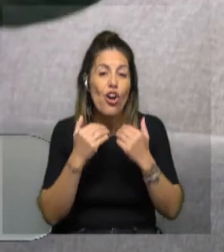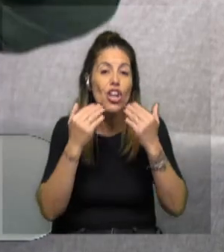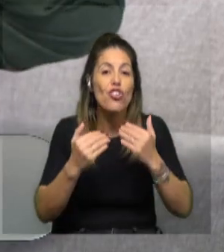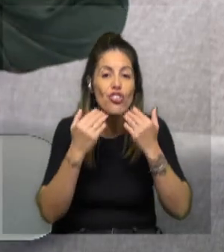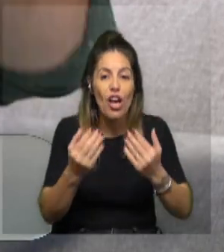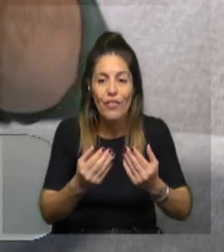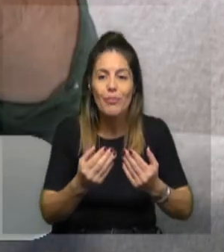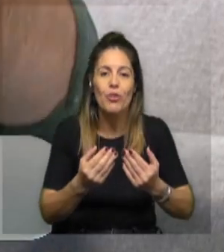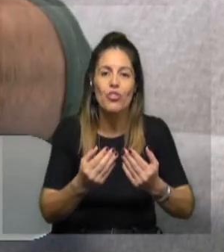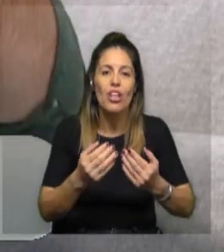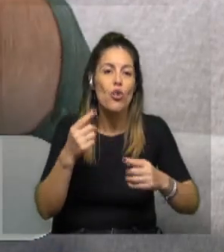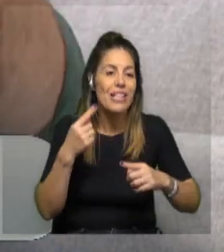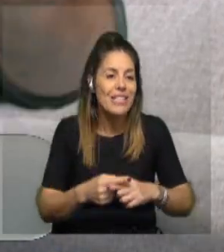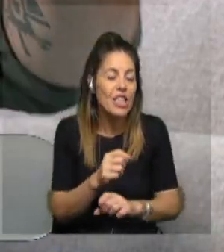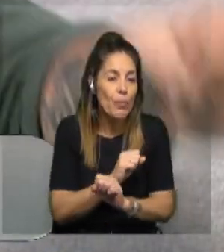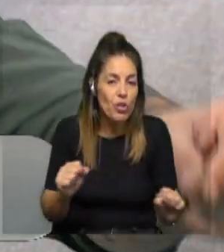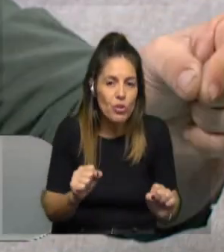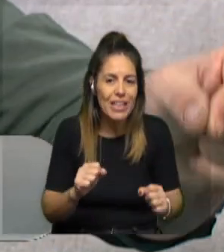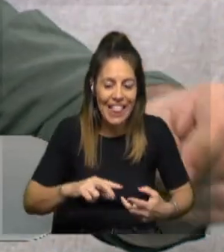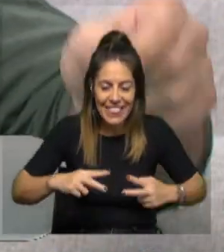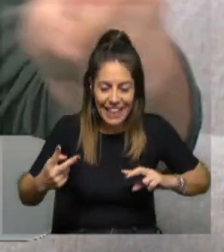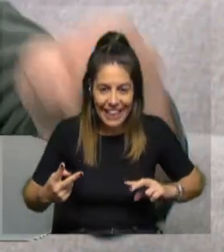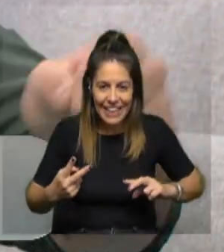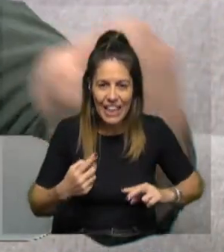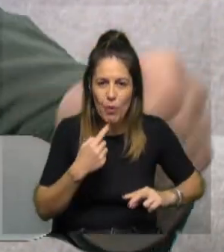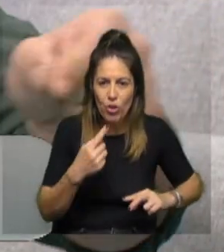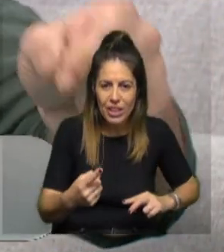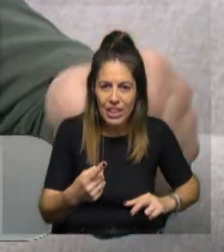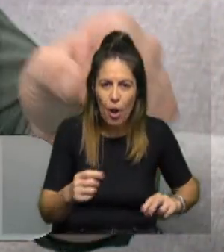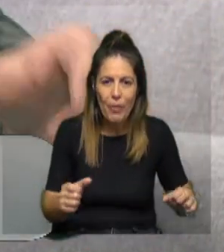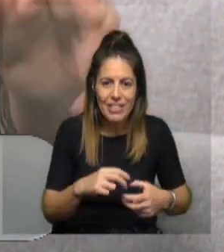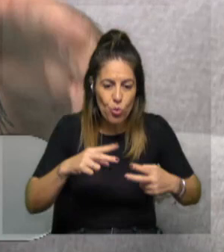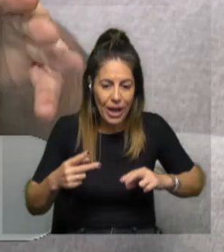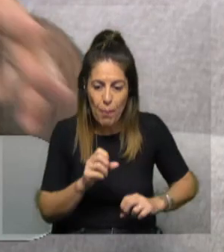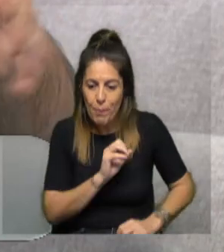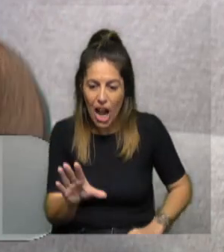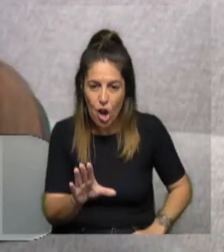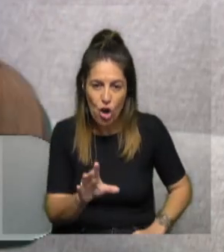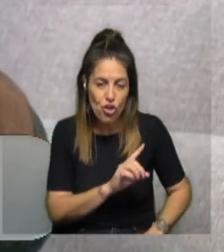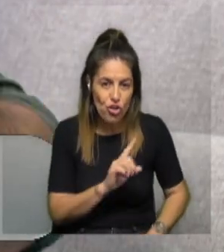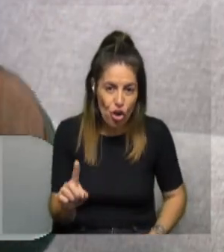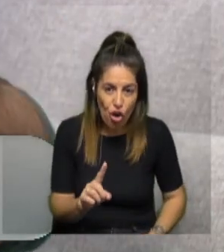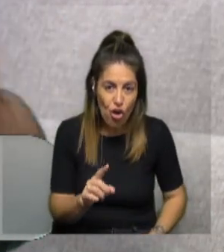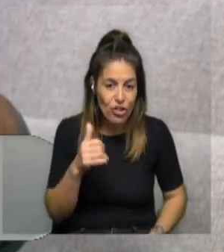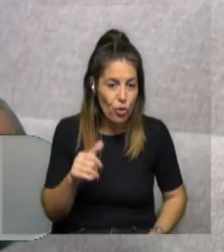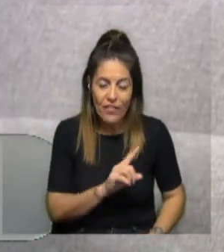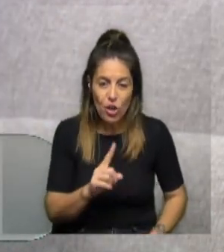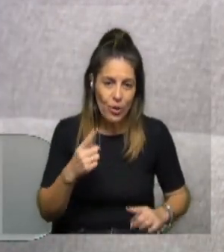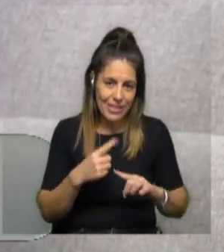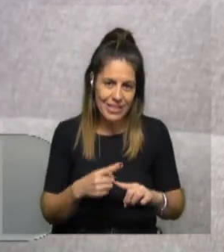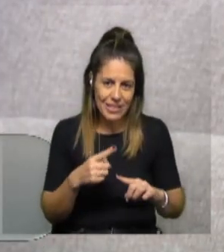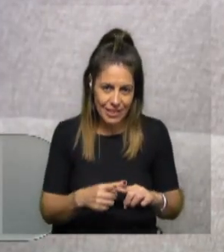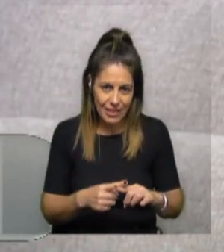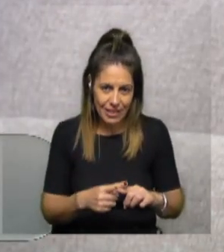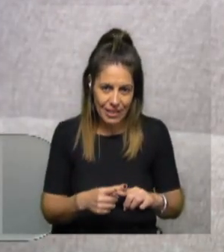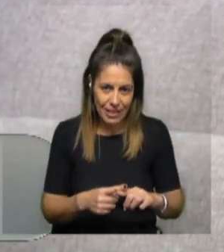es, no existe la posibilidad de que haya genes que... Hola, vas a hacer un gen malo y vas a matar gente. Claro. No, eso todavía no existe, aunque